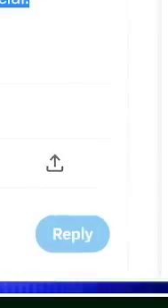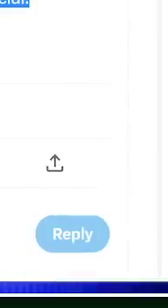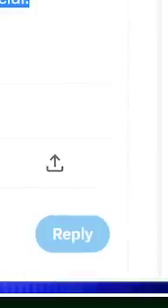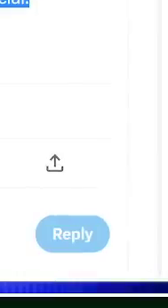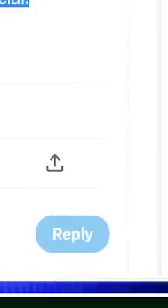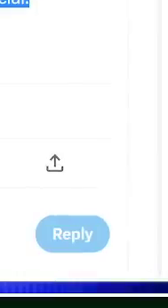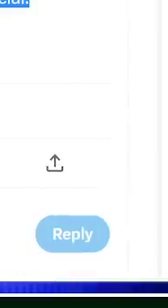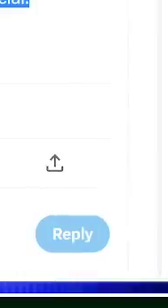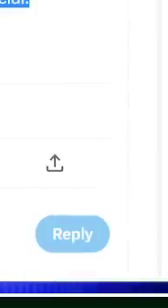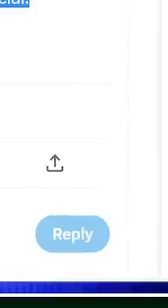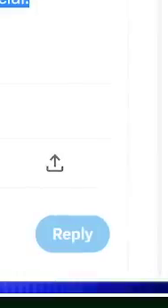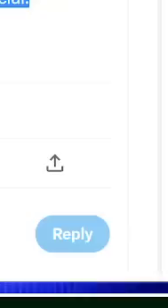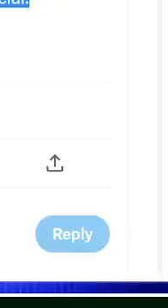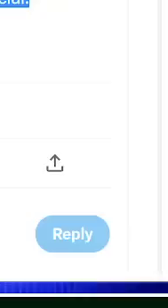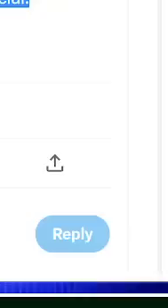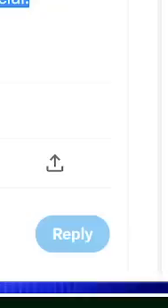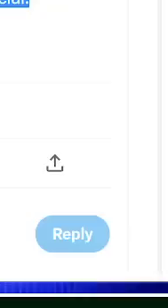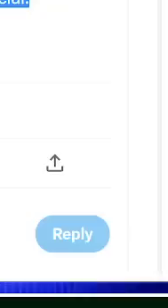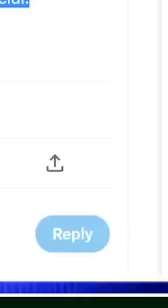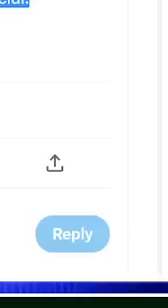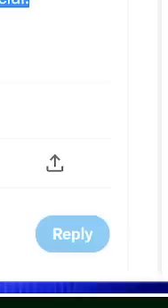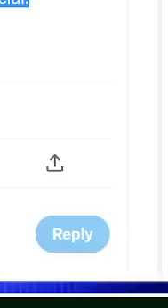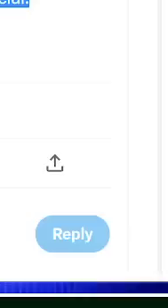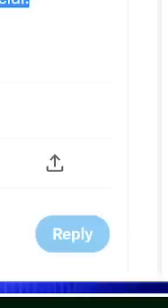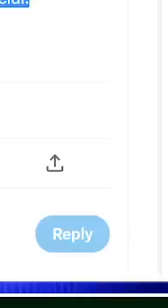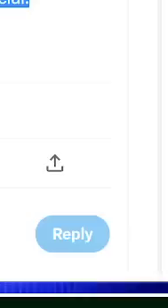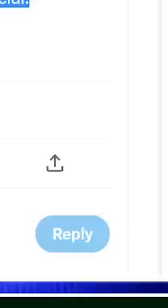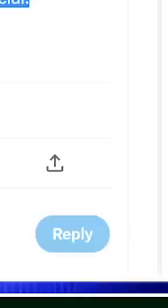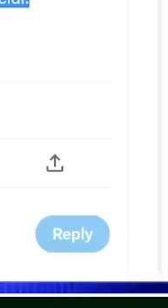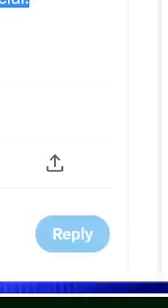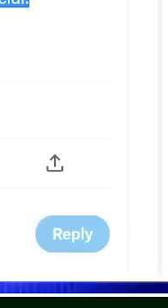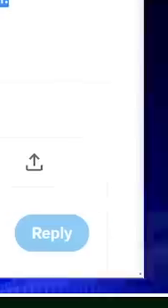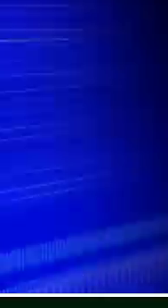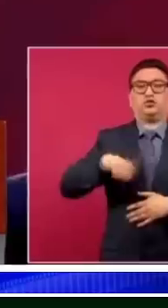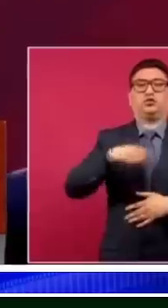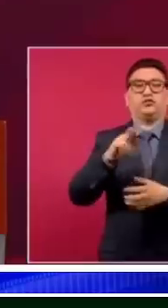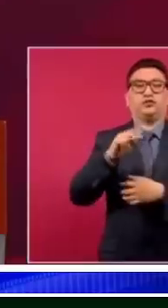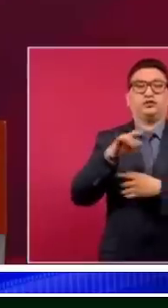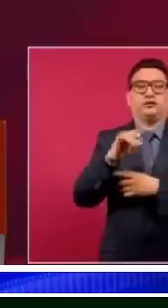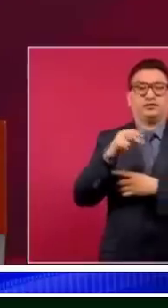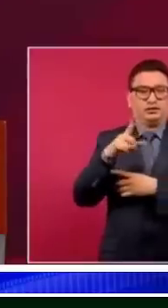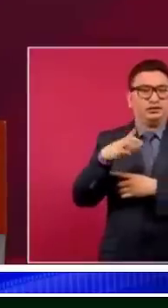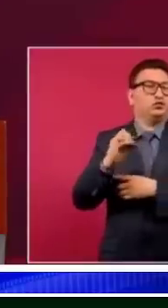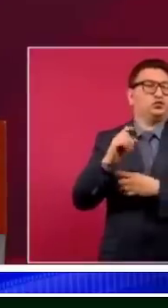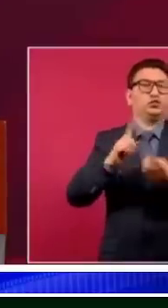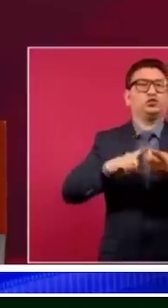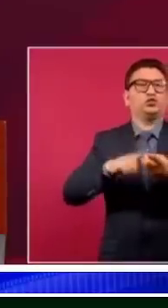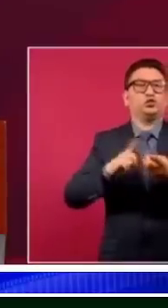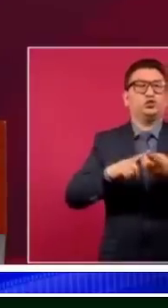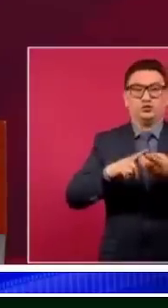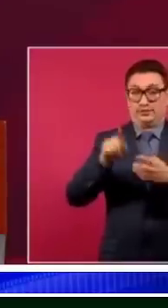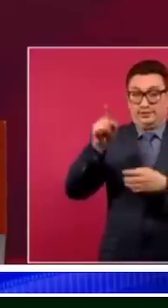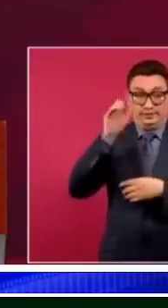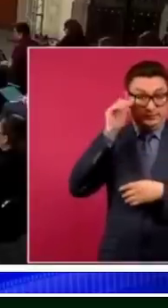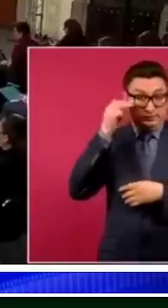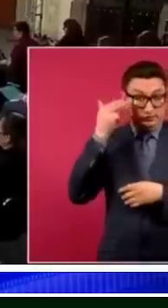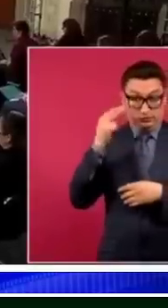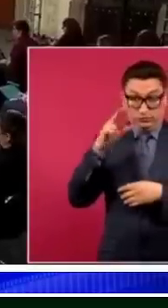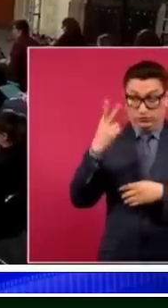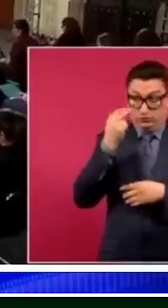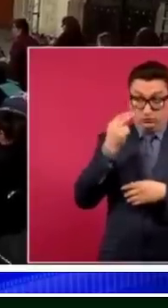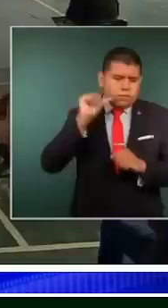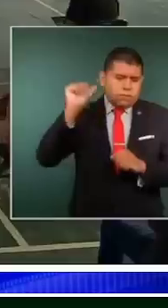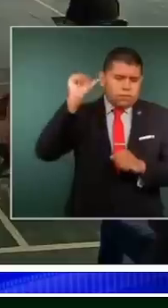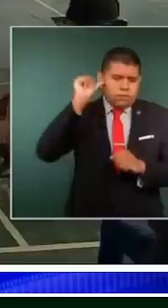que es que el presidente ya se está adueñando de la Corte. Sin embargo, aquí lo lamentable de todo esto en la postura de la Corte y la postura